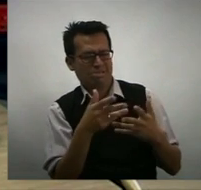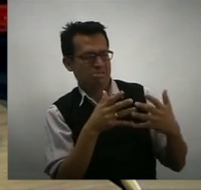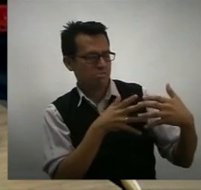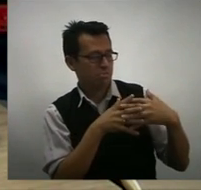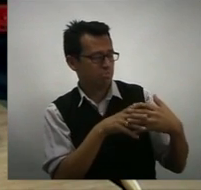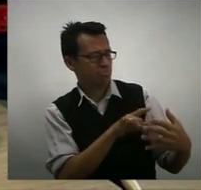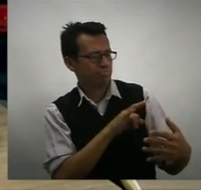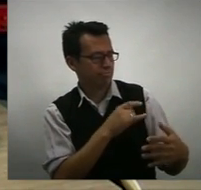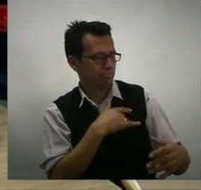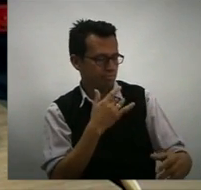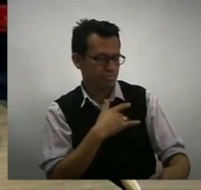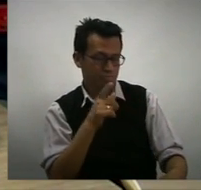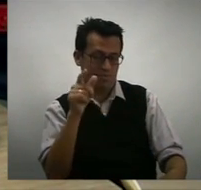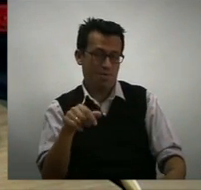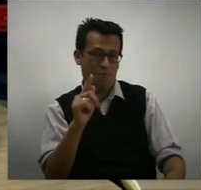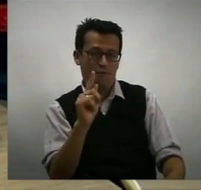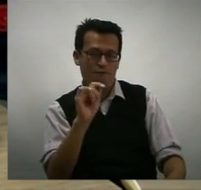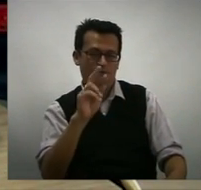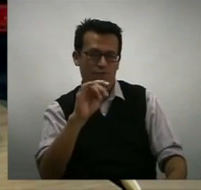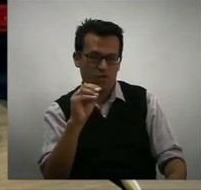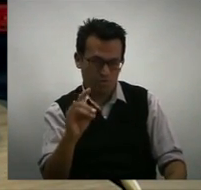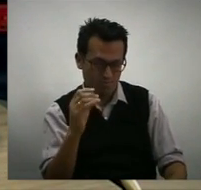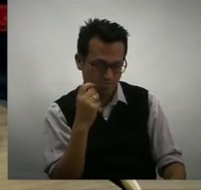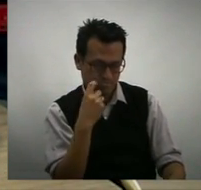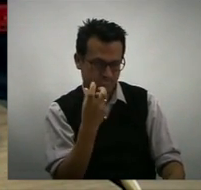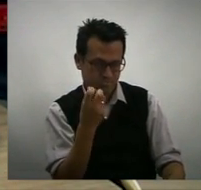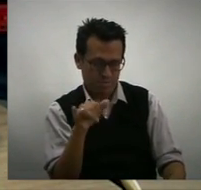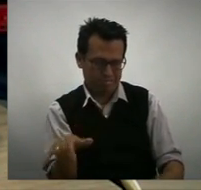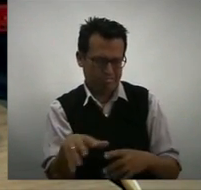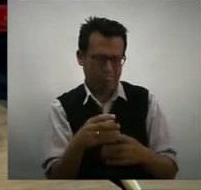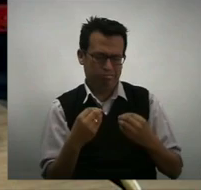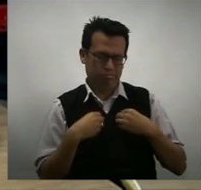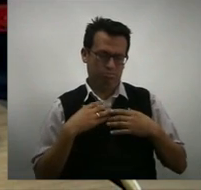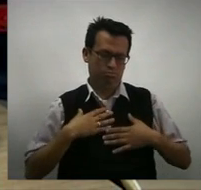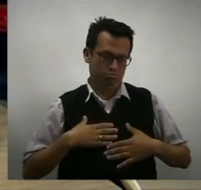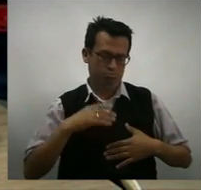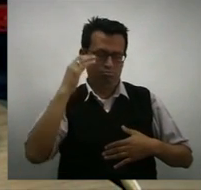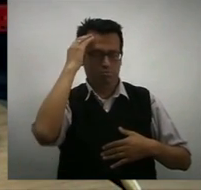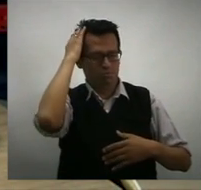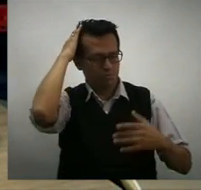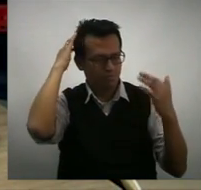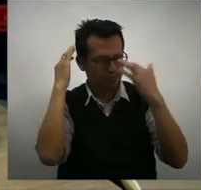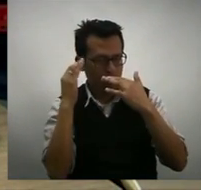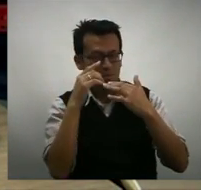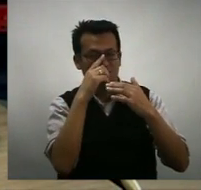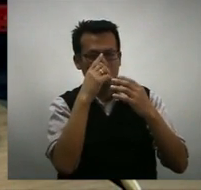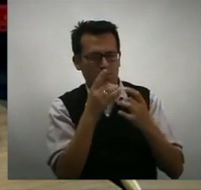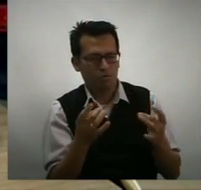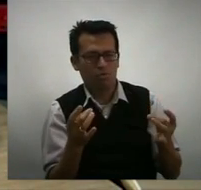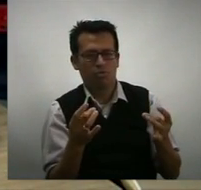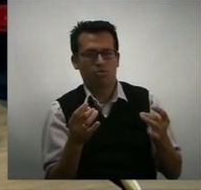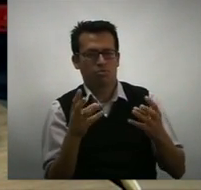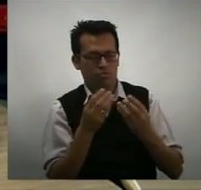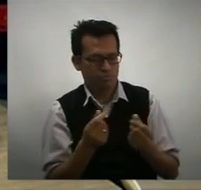y atemporal, que, según Freud, permite la disminución del malestar o el dolor, a la ausencia de tensión, es decir,